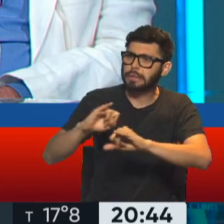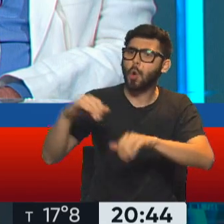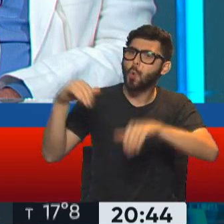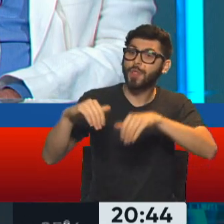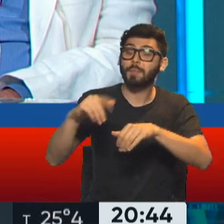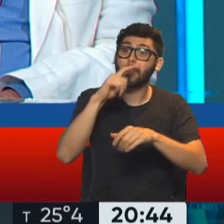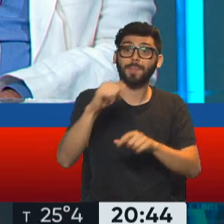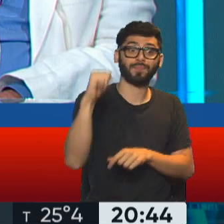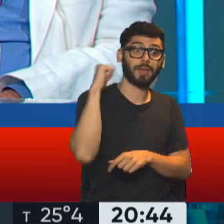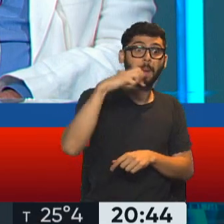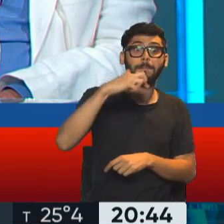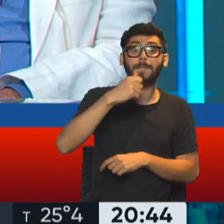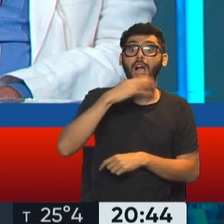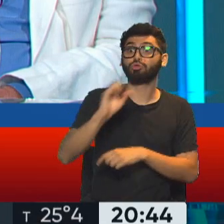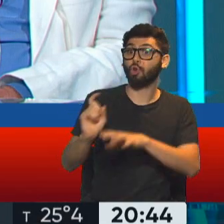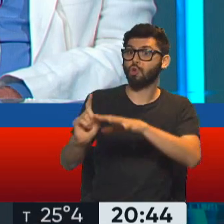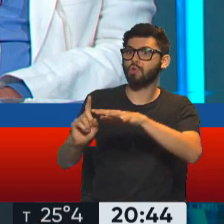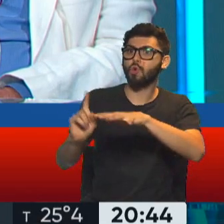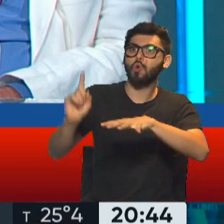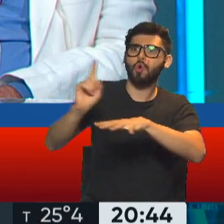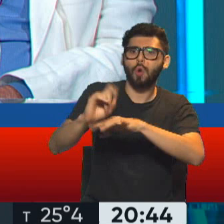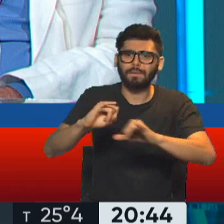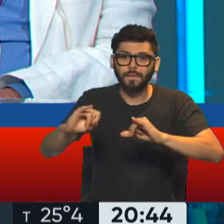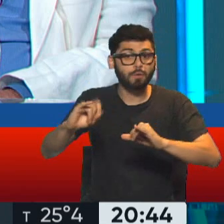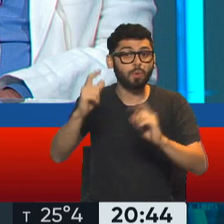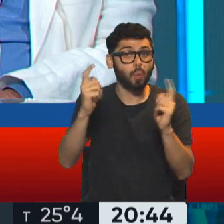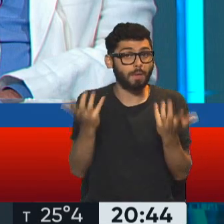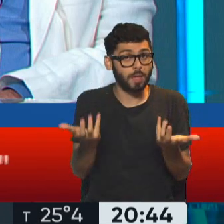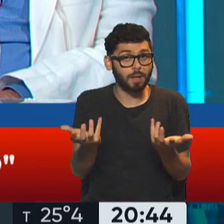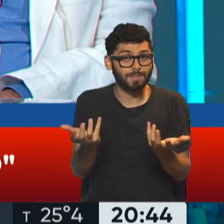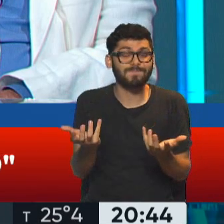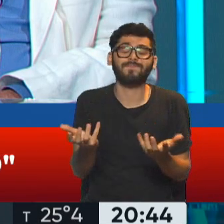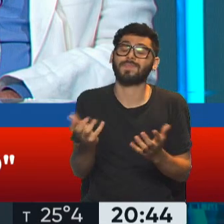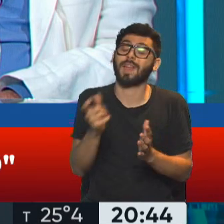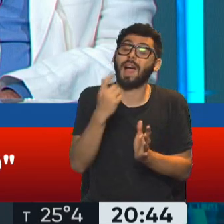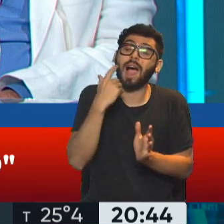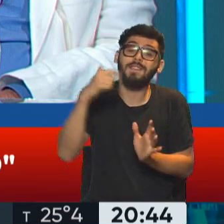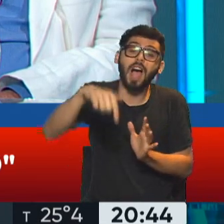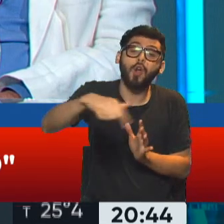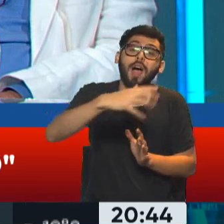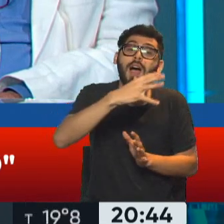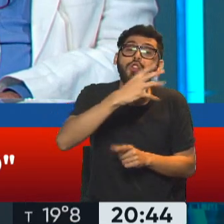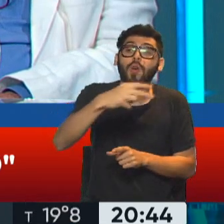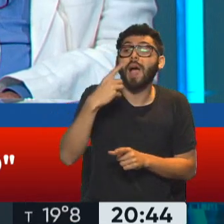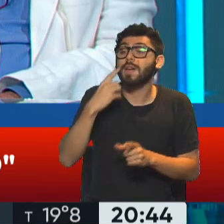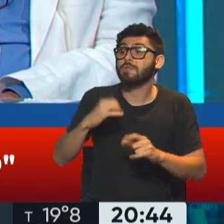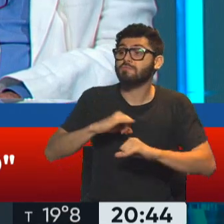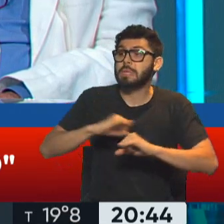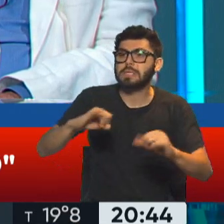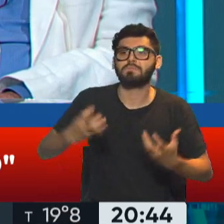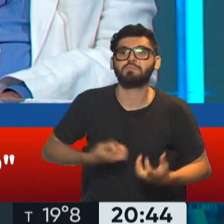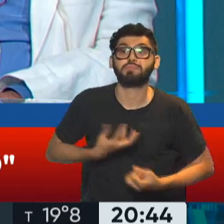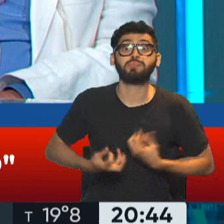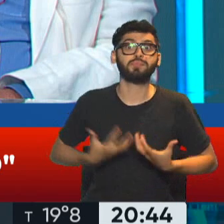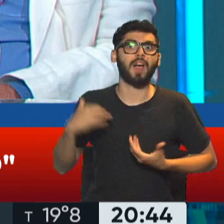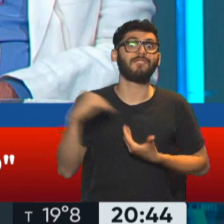las PASO esto no estuvo presente y creo que el desafío es saber si ahora el 14 va a haber más motivación. Hay